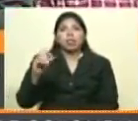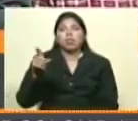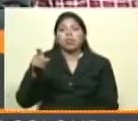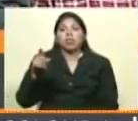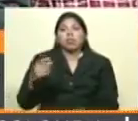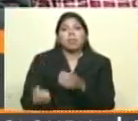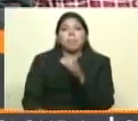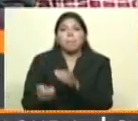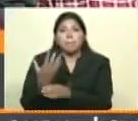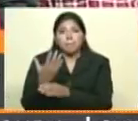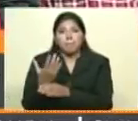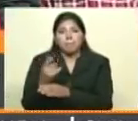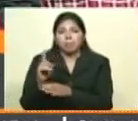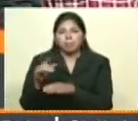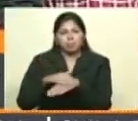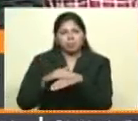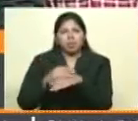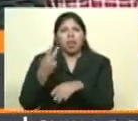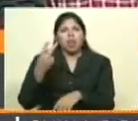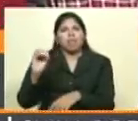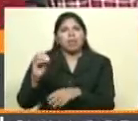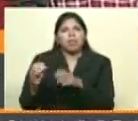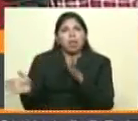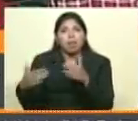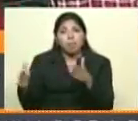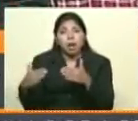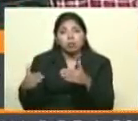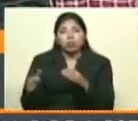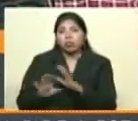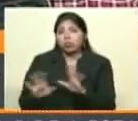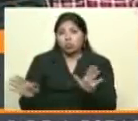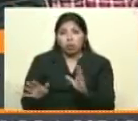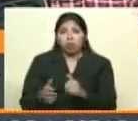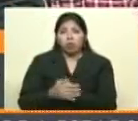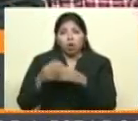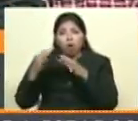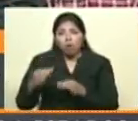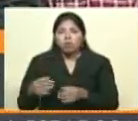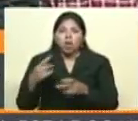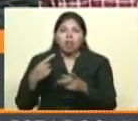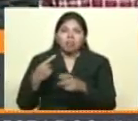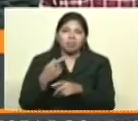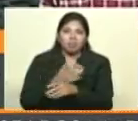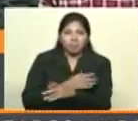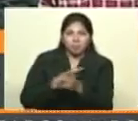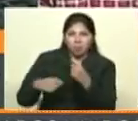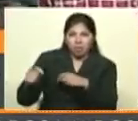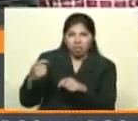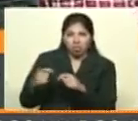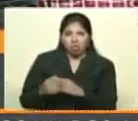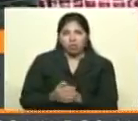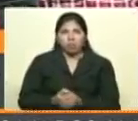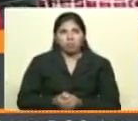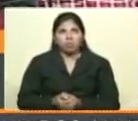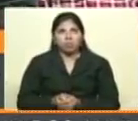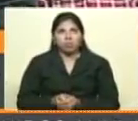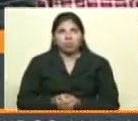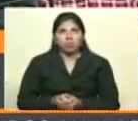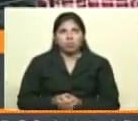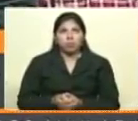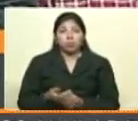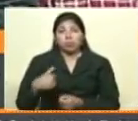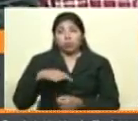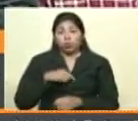preventa. Y nosotros vamos a dar números grandes que va a permitir estabilizar el DICOM, que